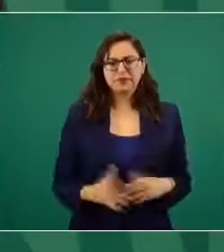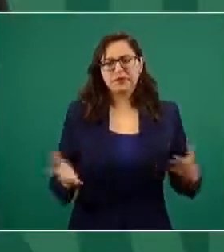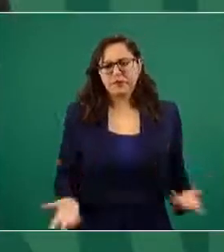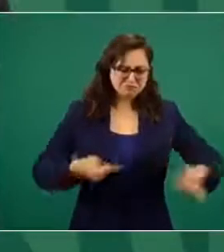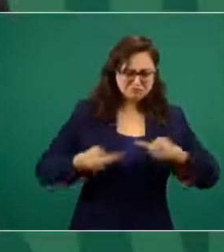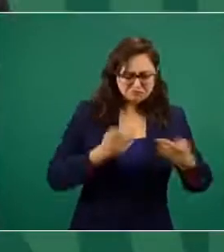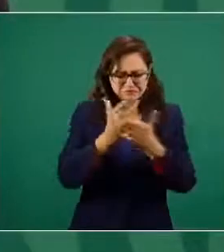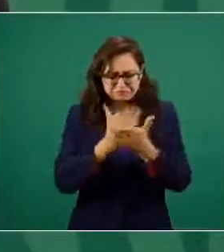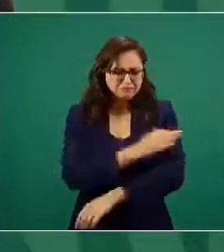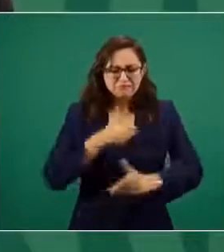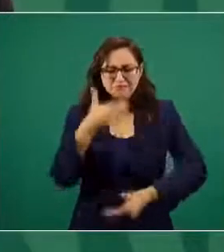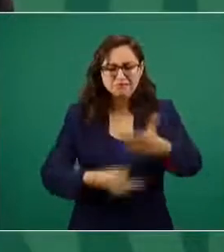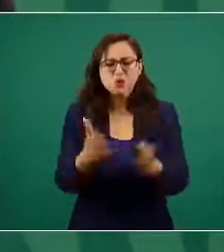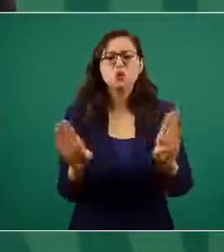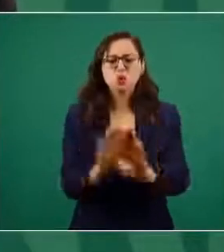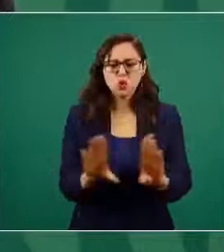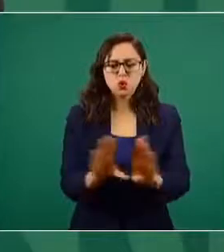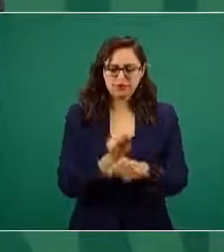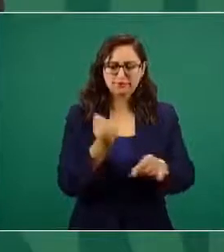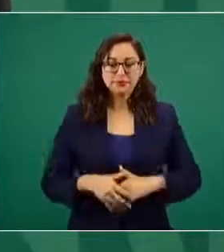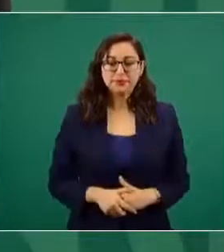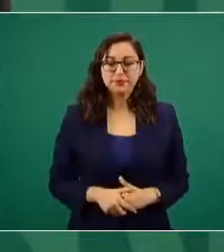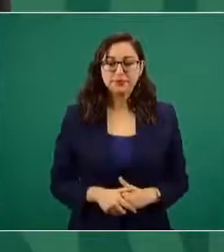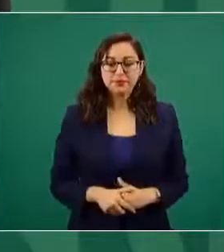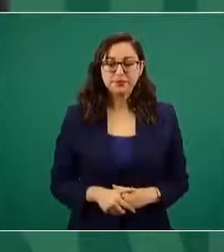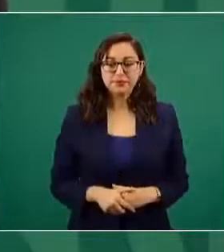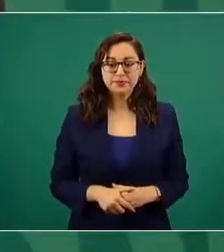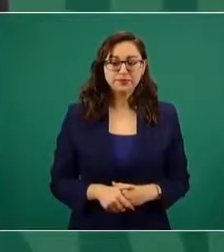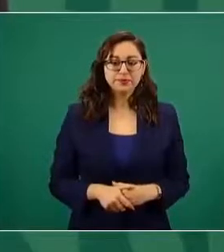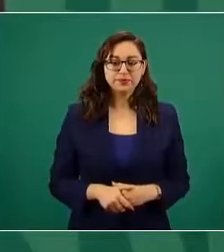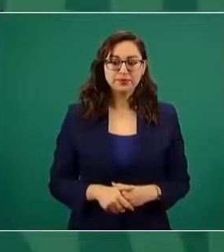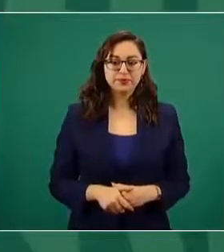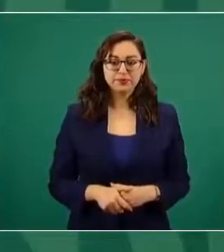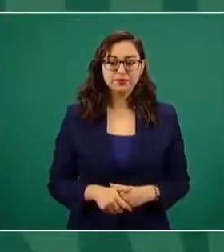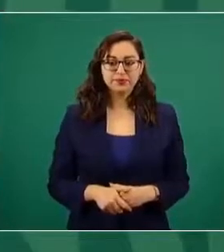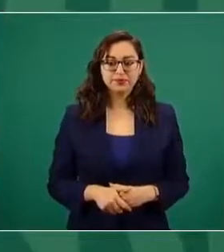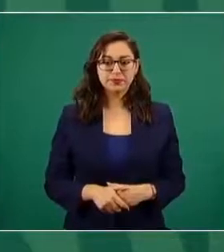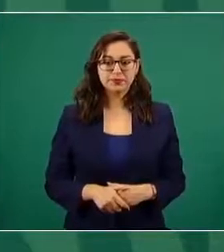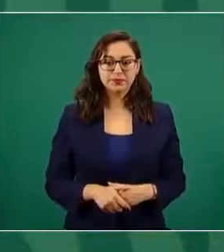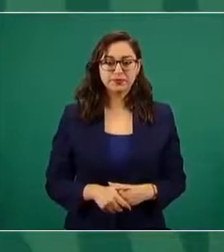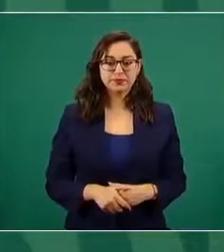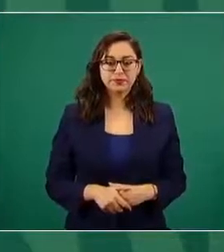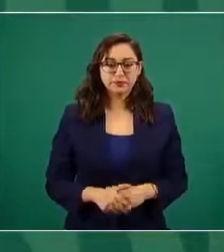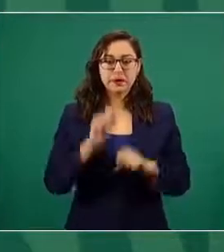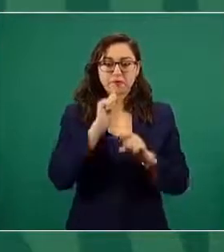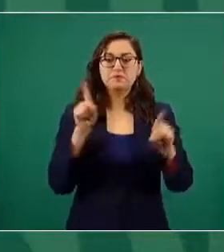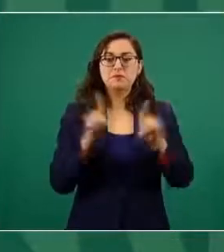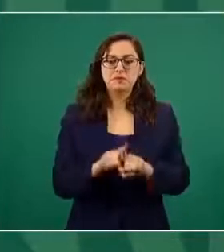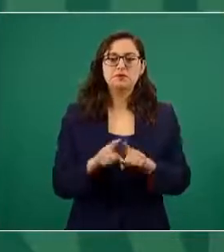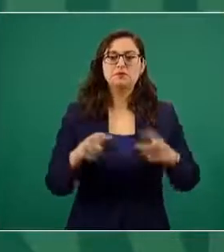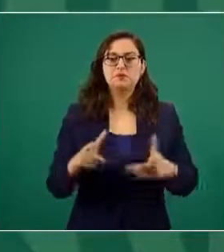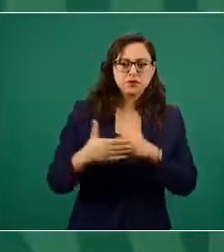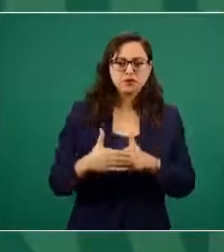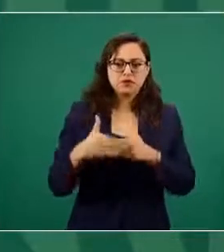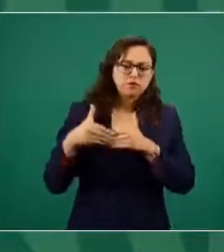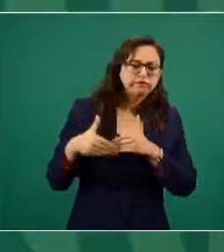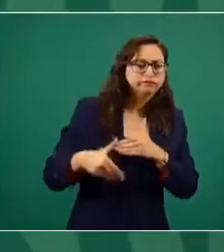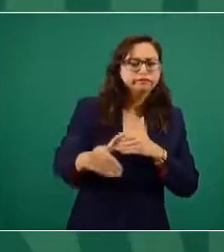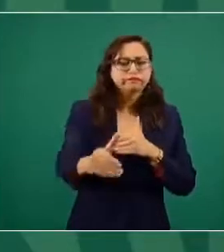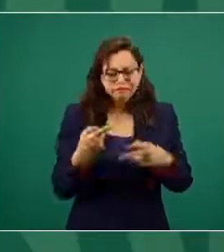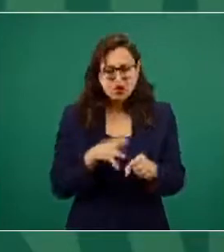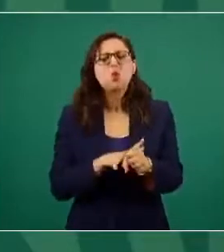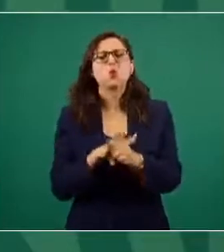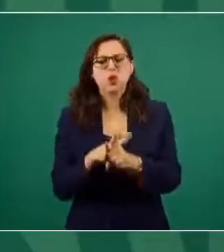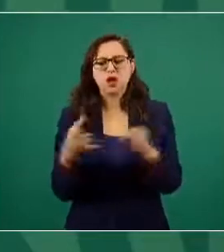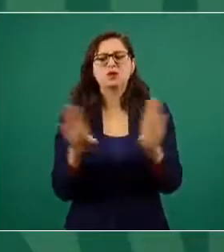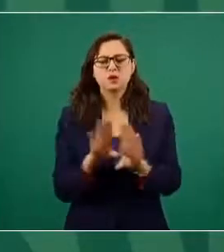de vacunación, de cómo vamos y qué se está previendo hacia adelante, qué va a